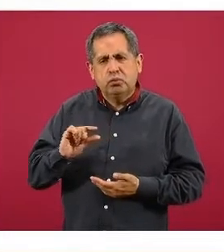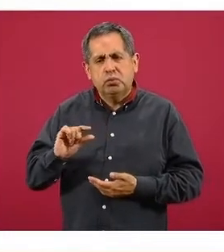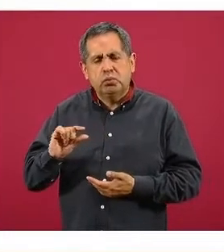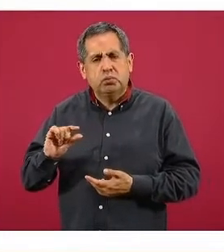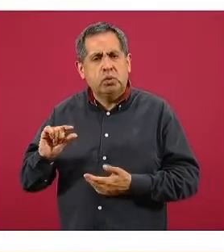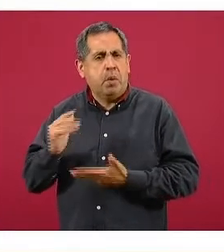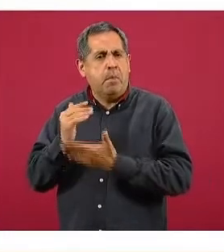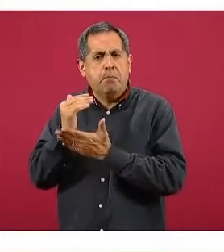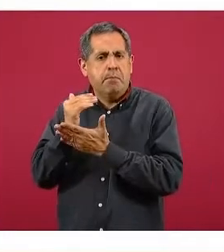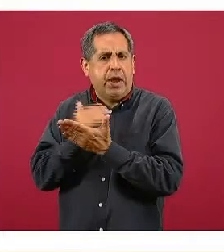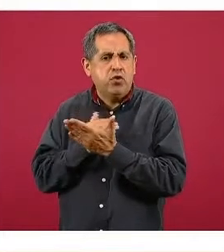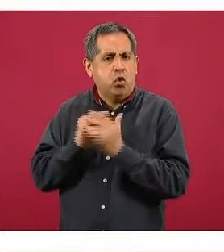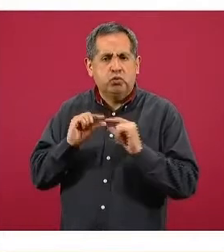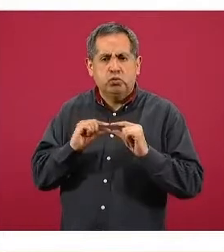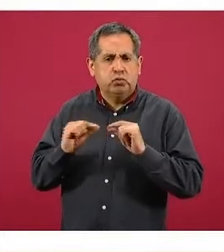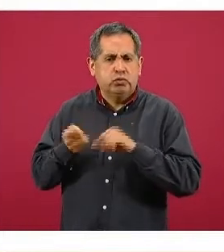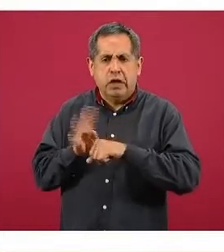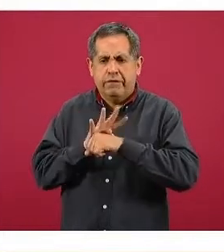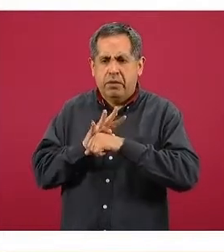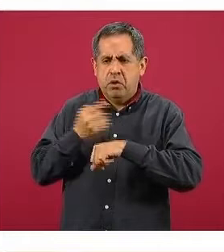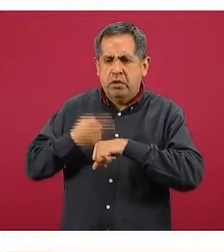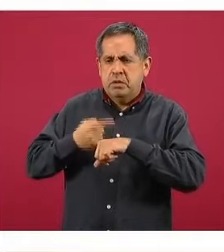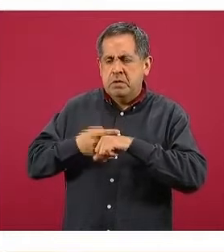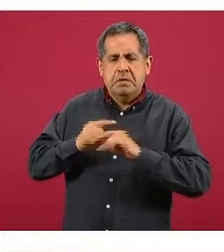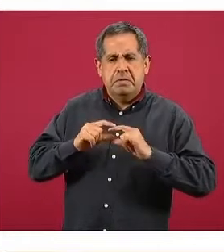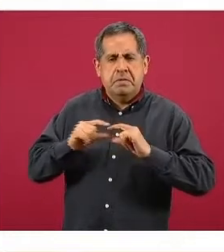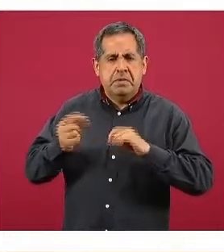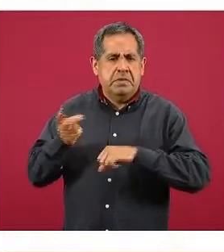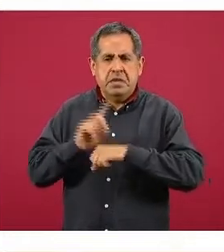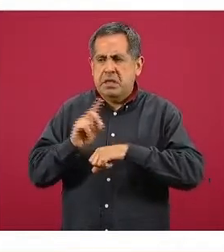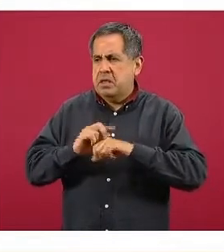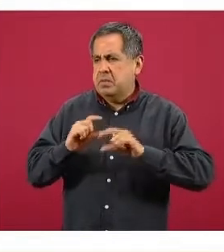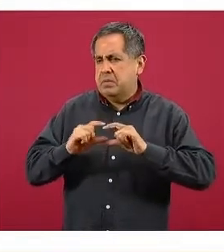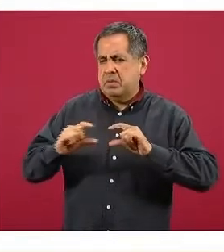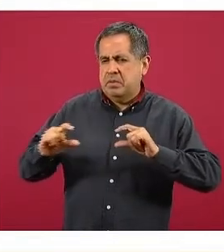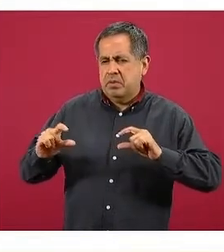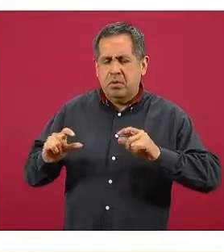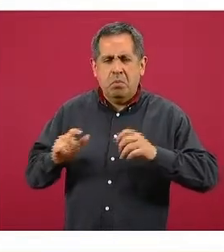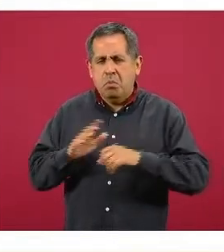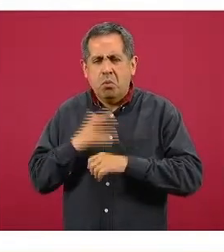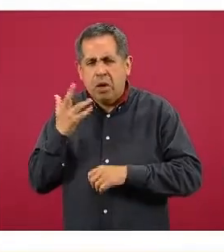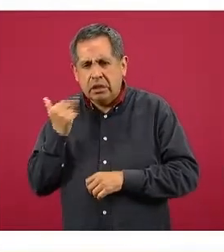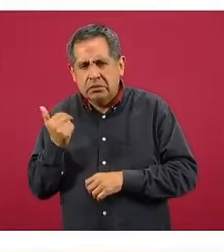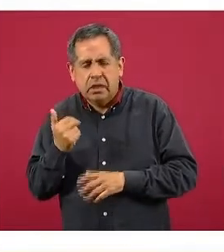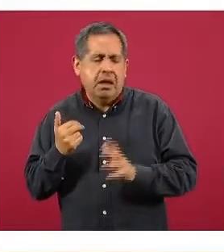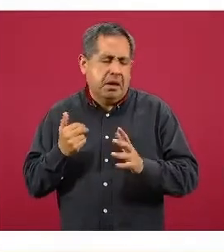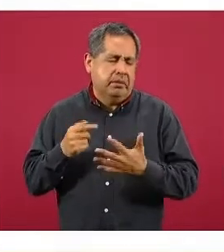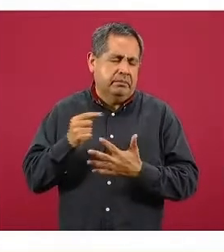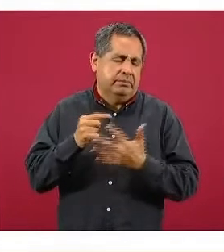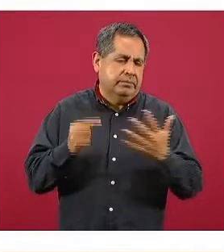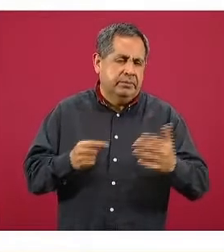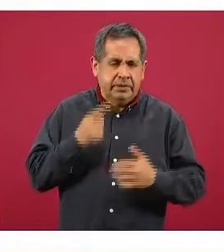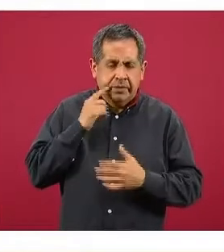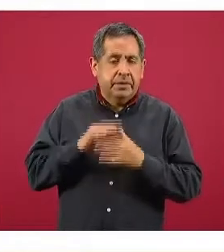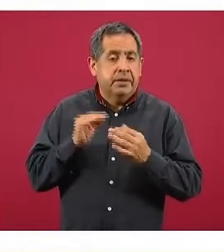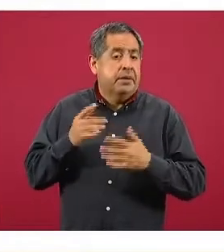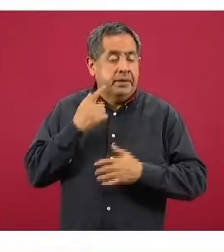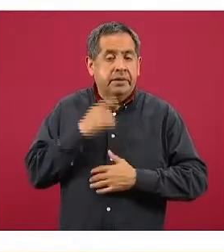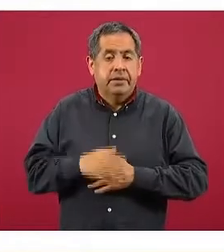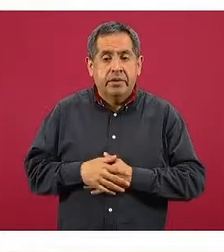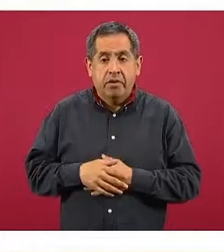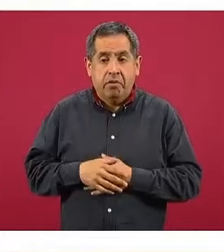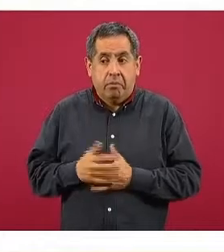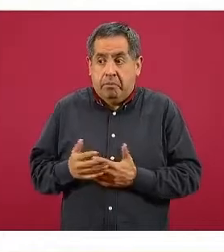decir, un menor número de casos que ocurren diariamente. Las razones son varias, algunas permanecen